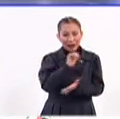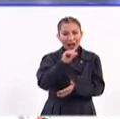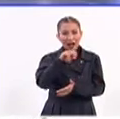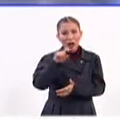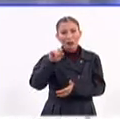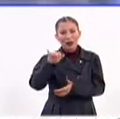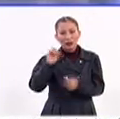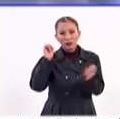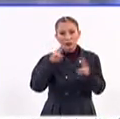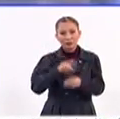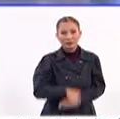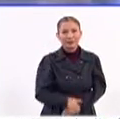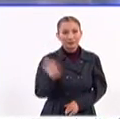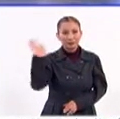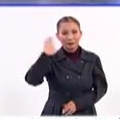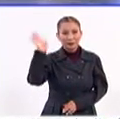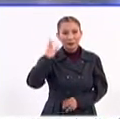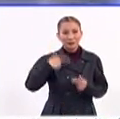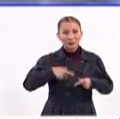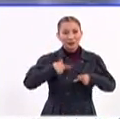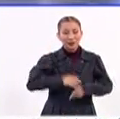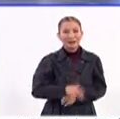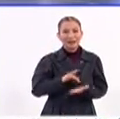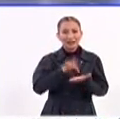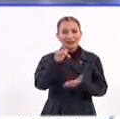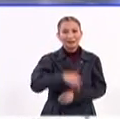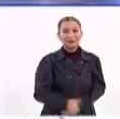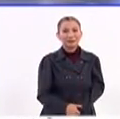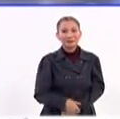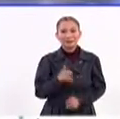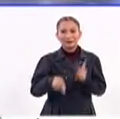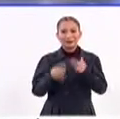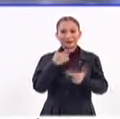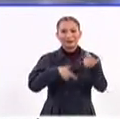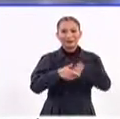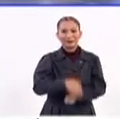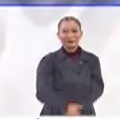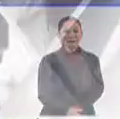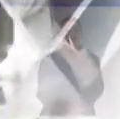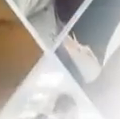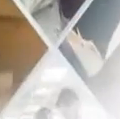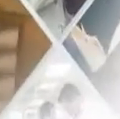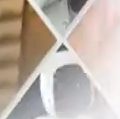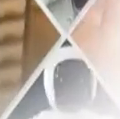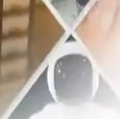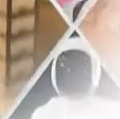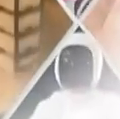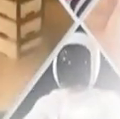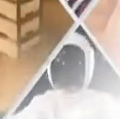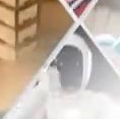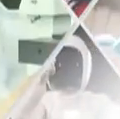Ana, gracias Omar. Hasta luego. Saludos a la audiencia. Gracias. Una pausa y volvemos.